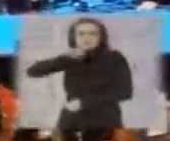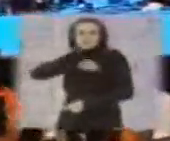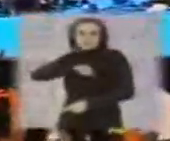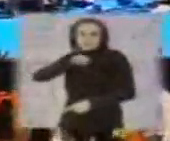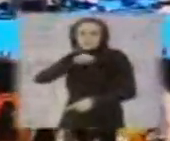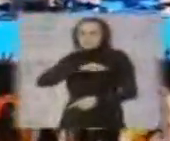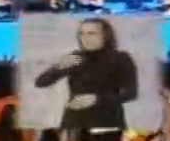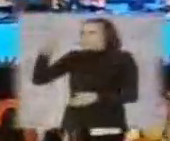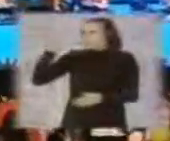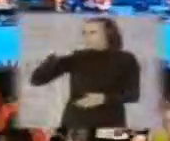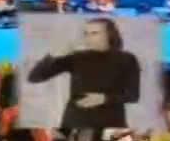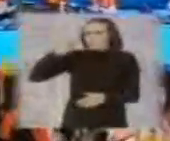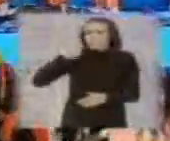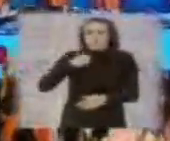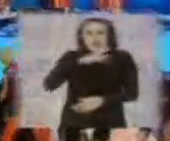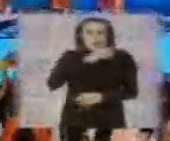lo va.